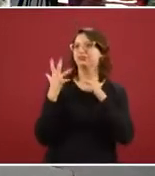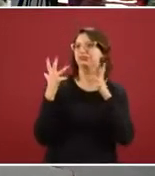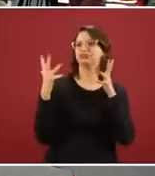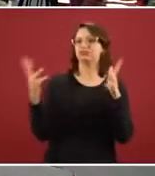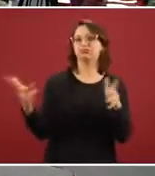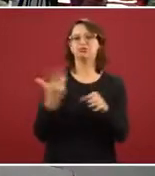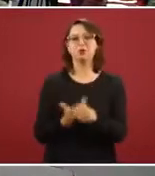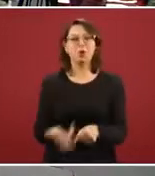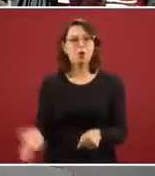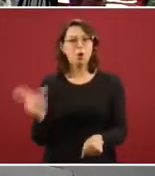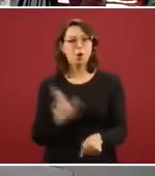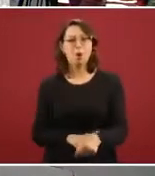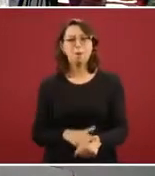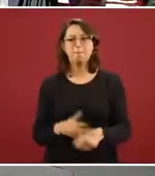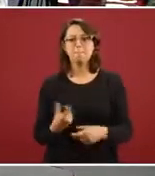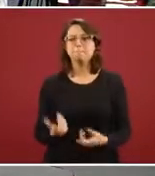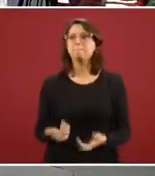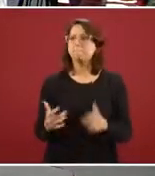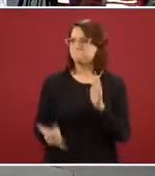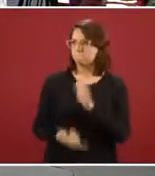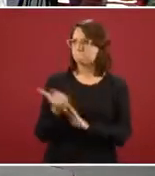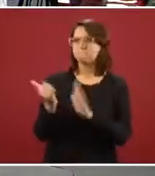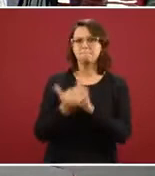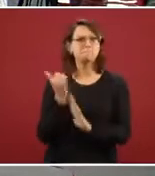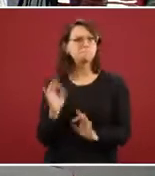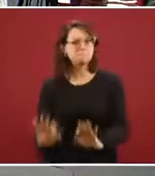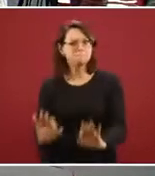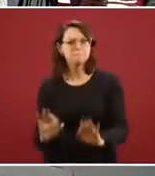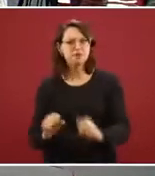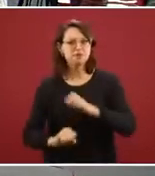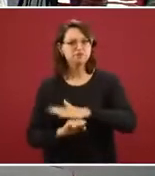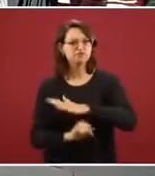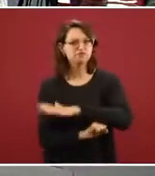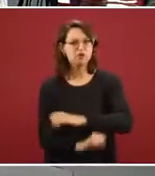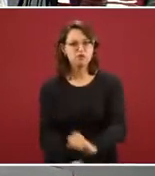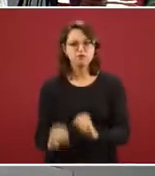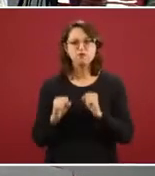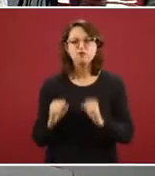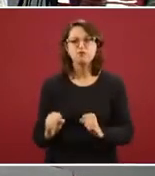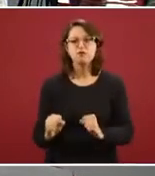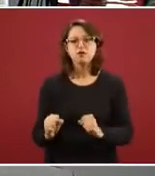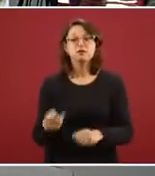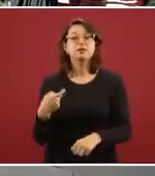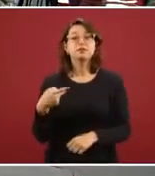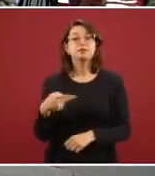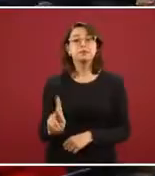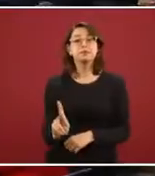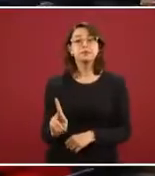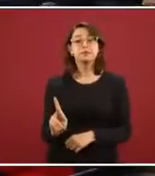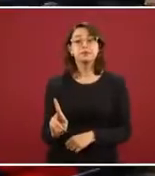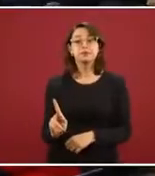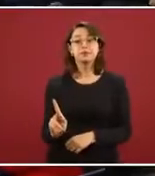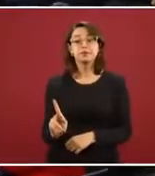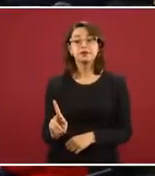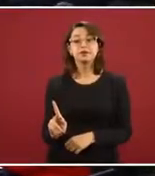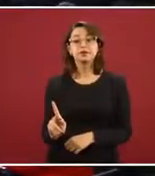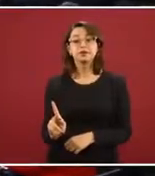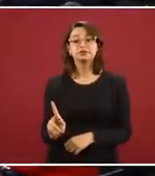bien construido bien hecho pero e